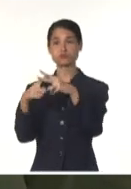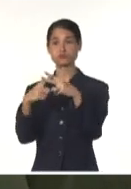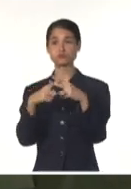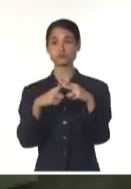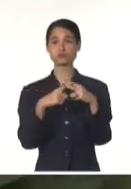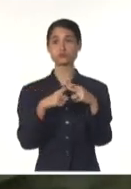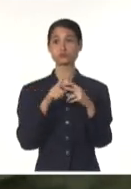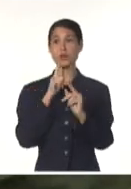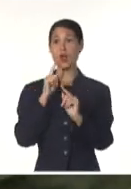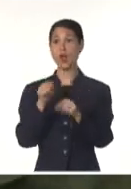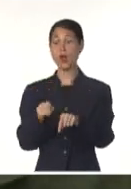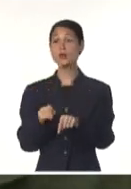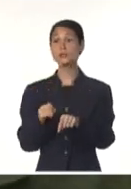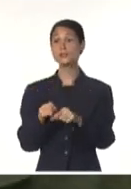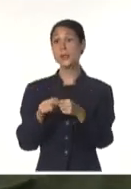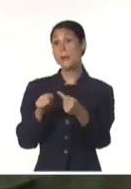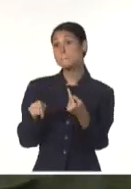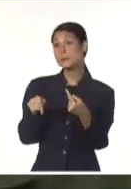los principales